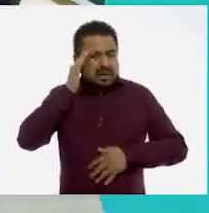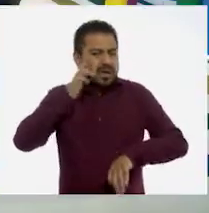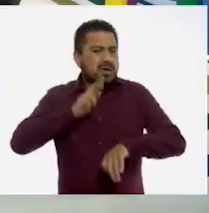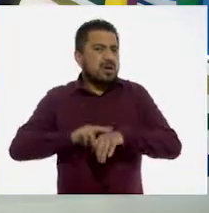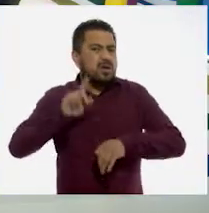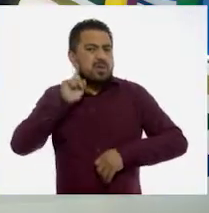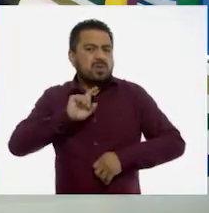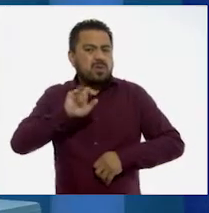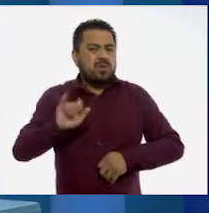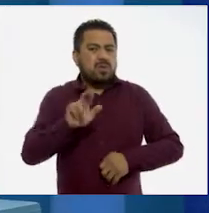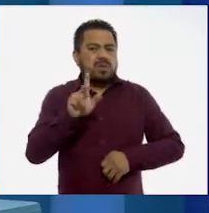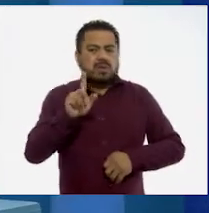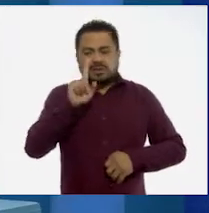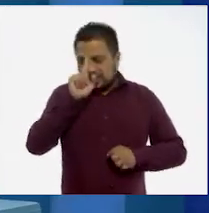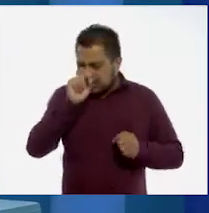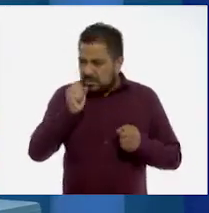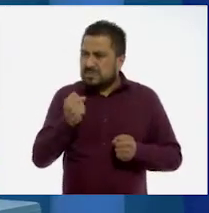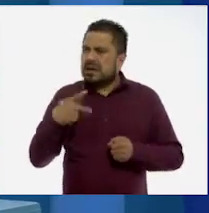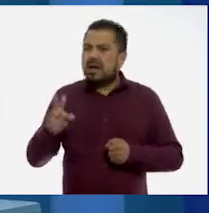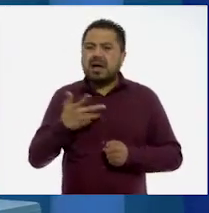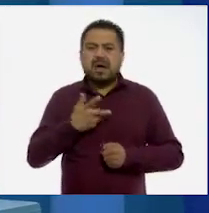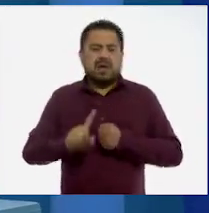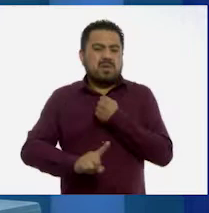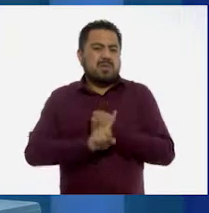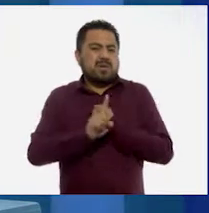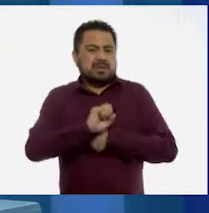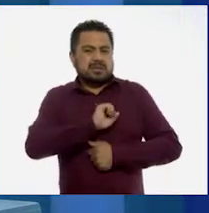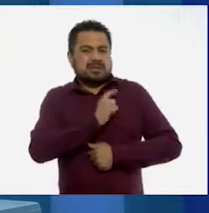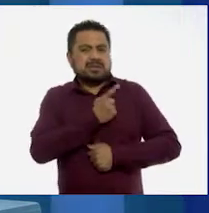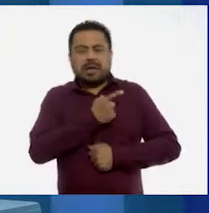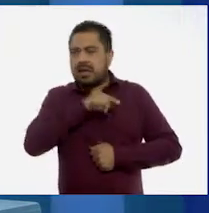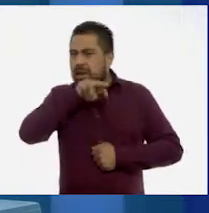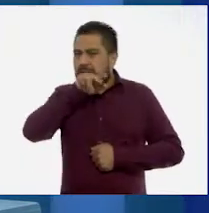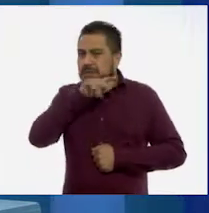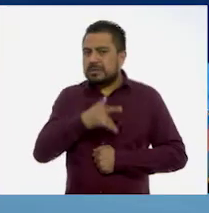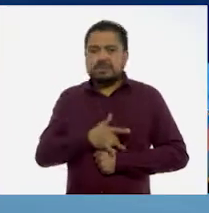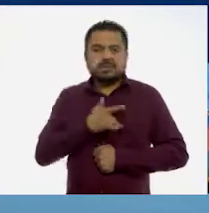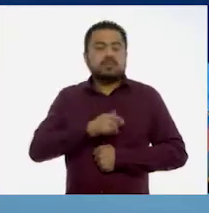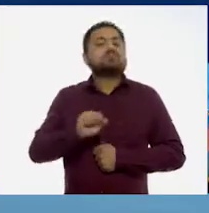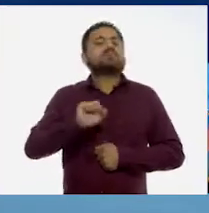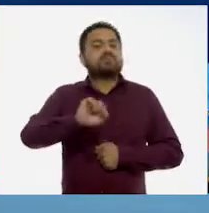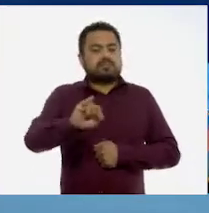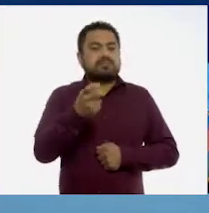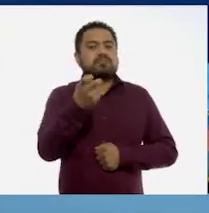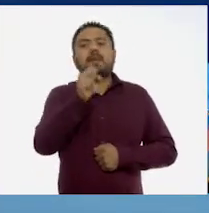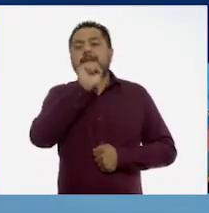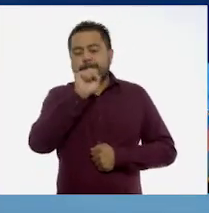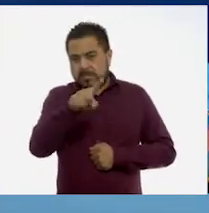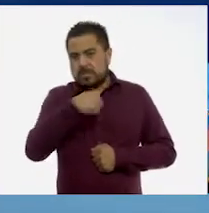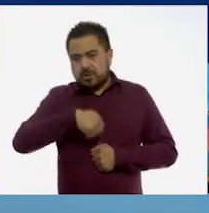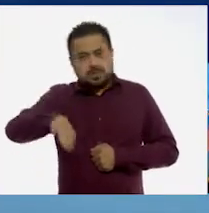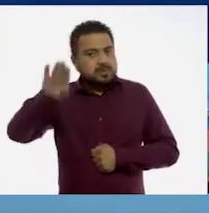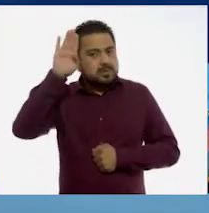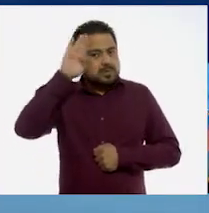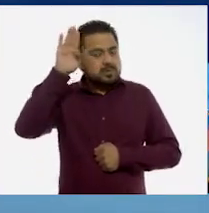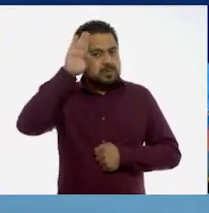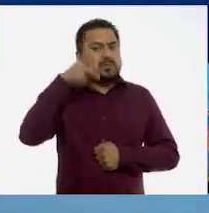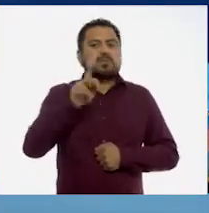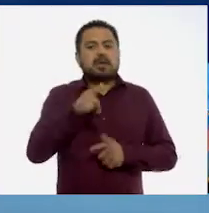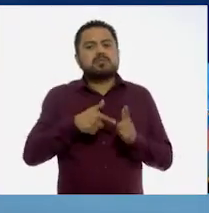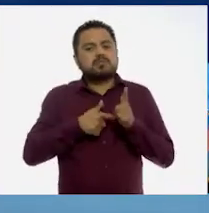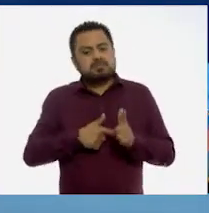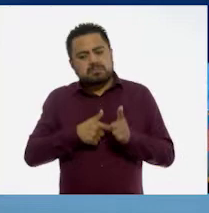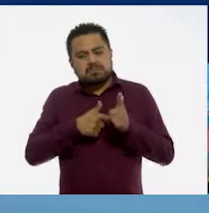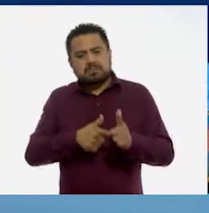tiene un problema de salud que la tiene muy preocupada. Así es, María, lo mismo pienso. Pero pues continuando